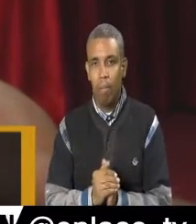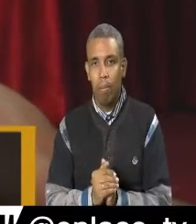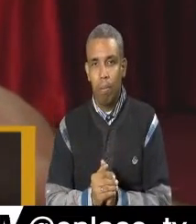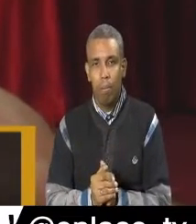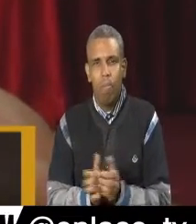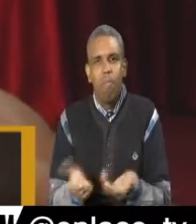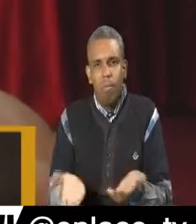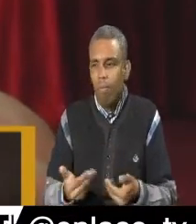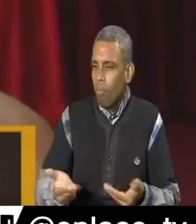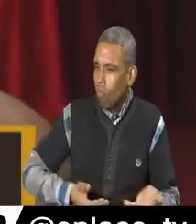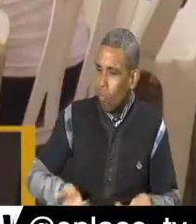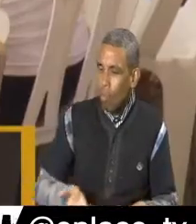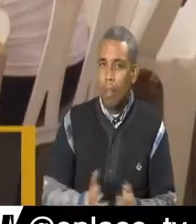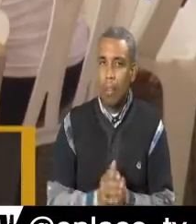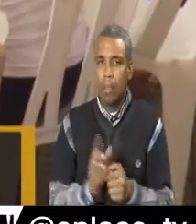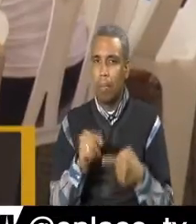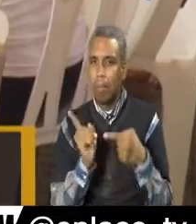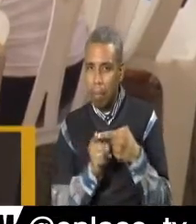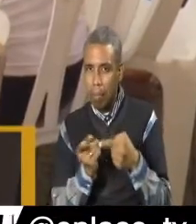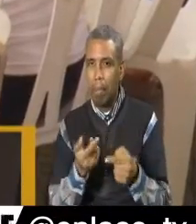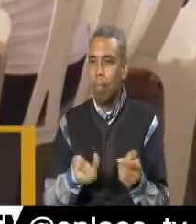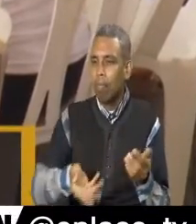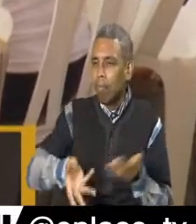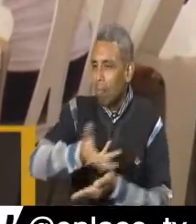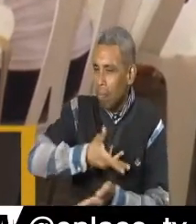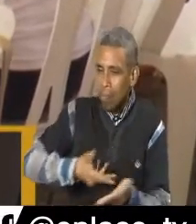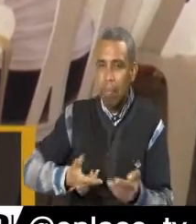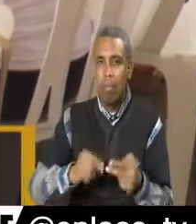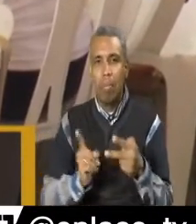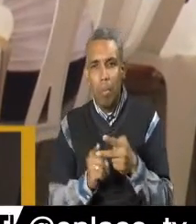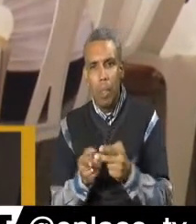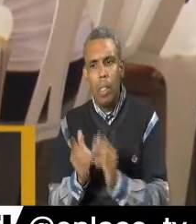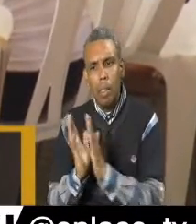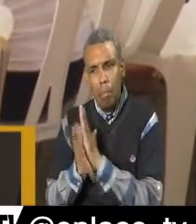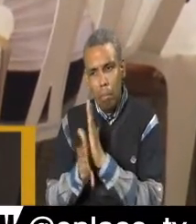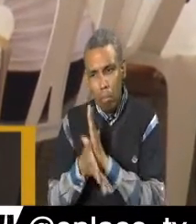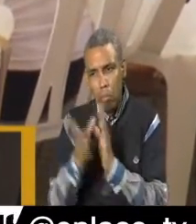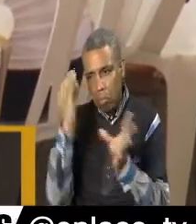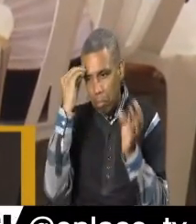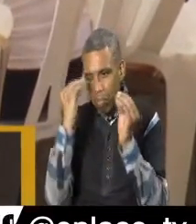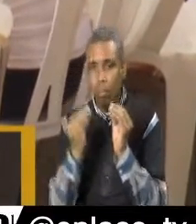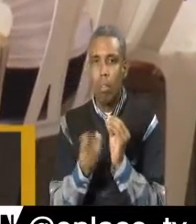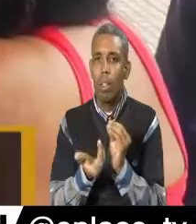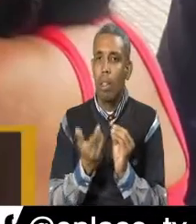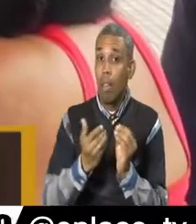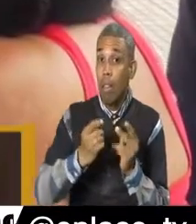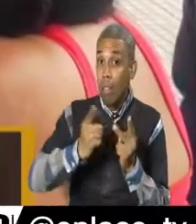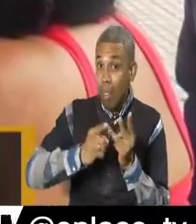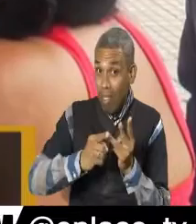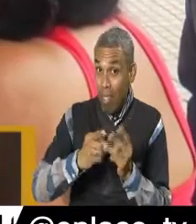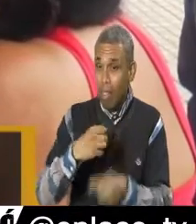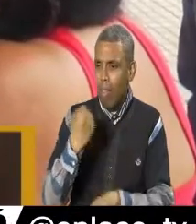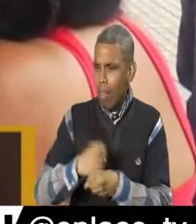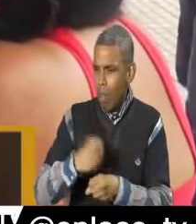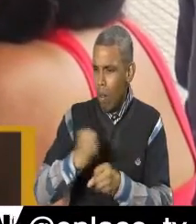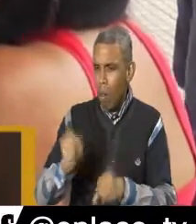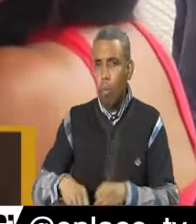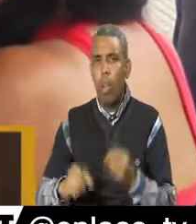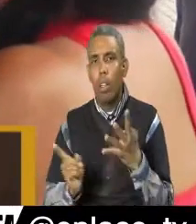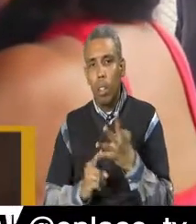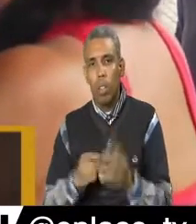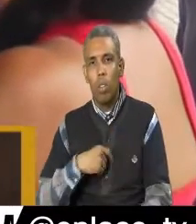todos los servicios de recreación, capacitación, agencia de empleo, vamos a entregar más de 800 millones de pesos en subsidios de